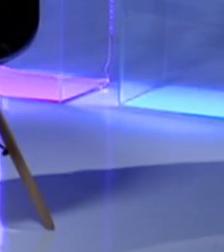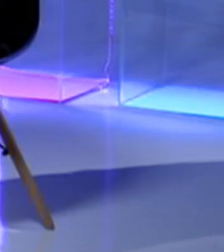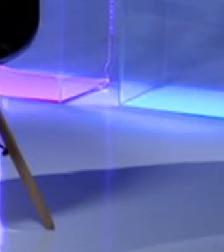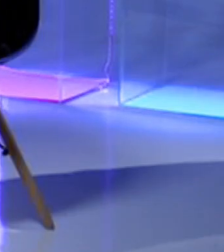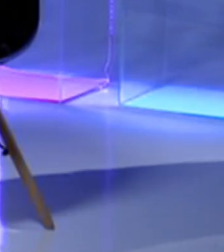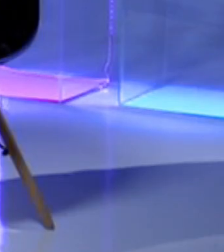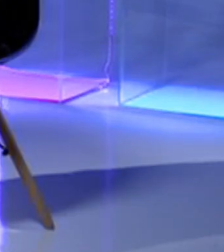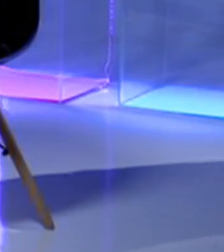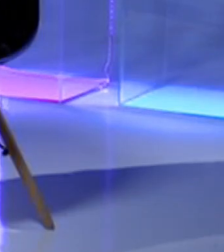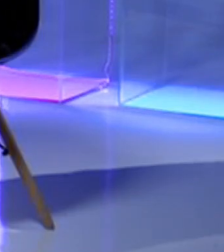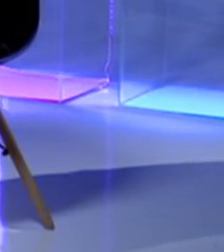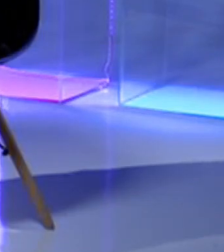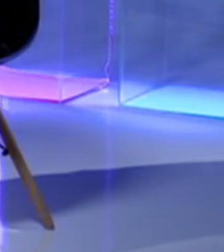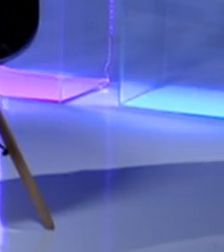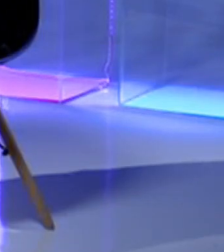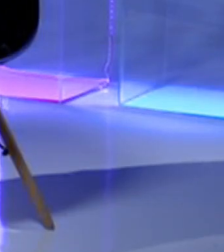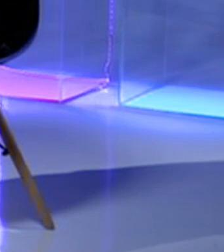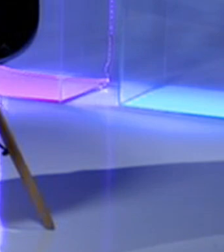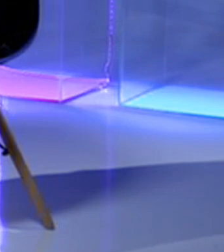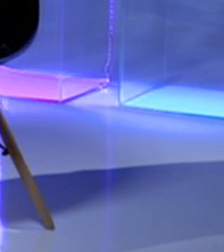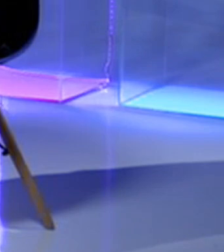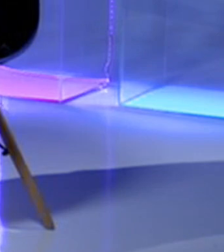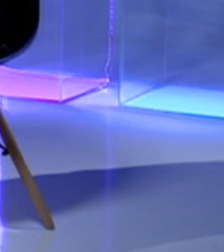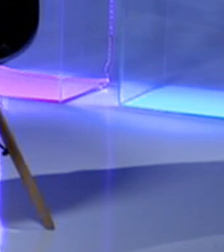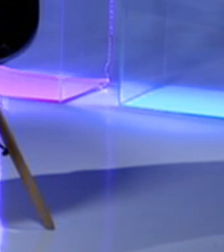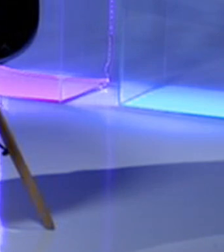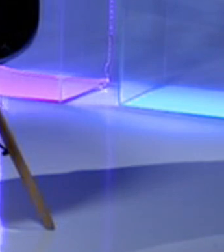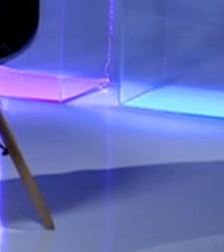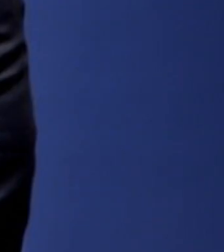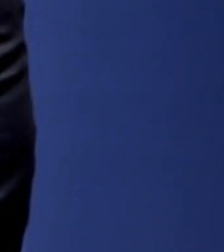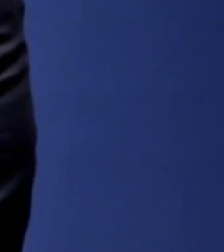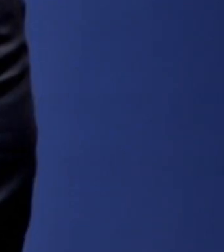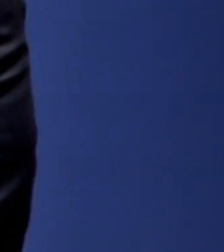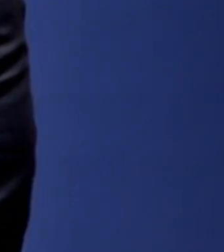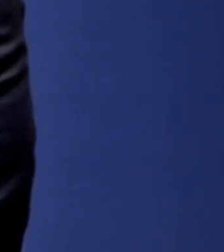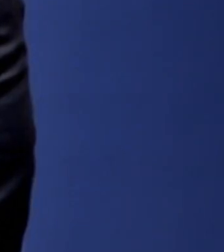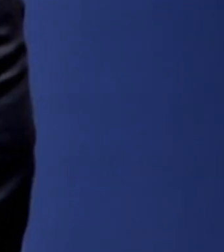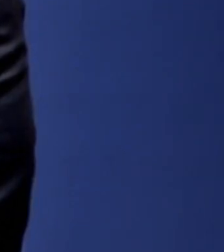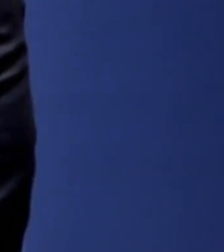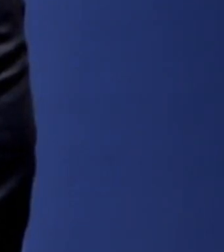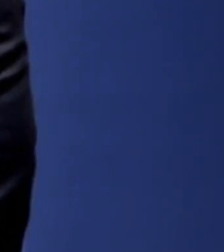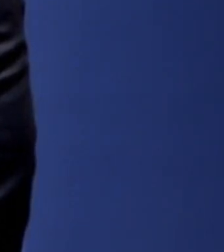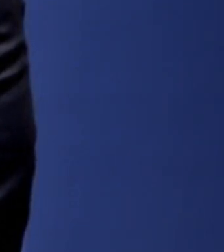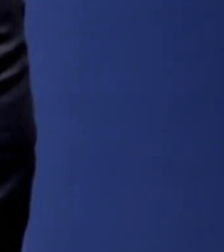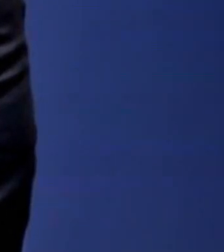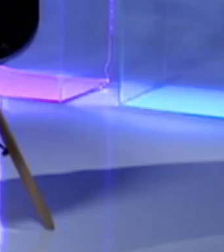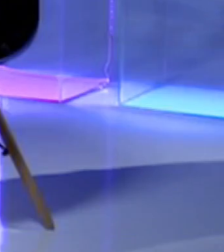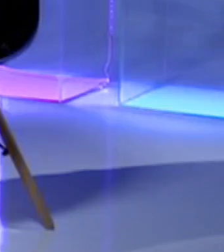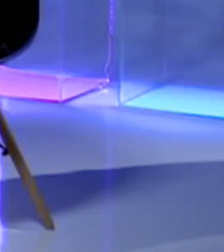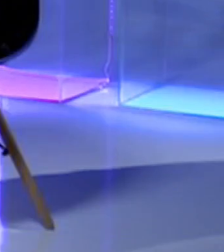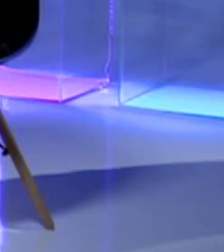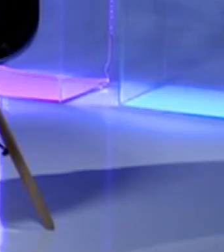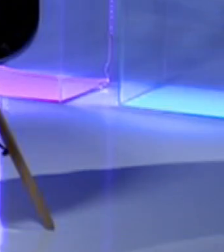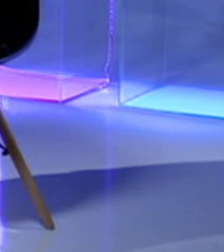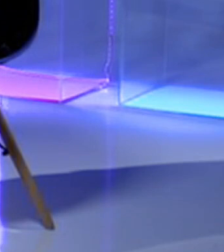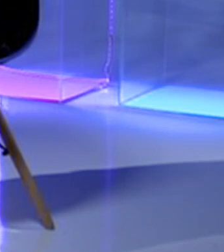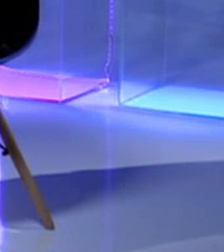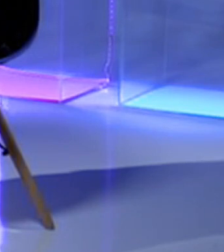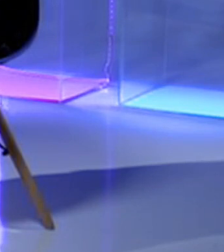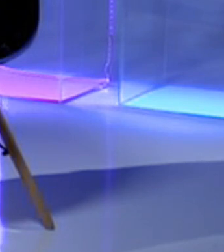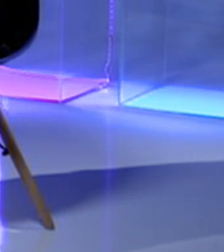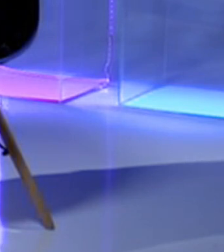está, don Francisco? Muchas gracias, Diana. Es un placer saludarlo. Un placer para mí estar aquí con ustedes. Hablábamos antes de iniciar con las preguntas fuera